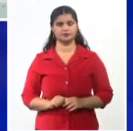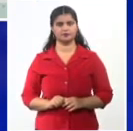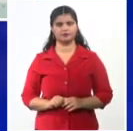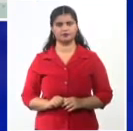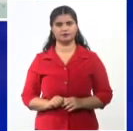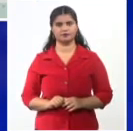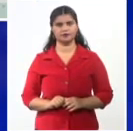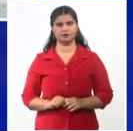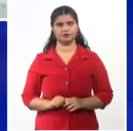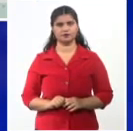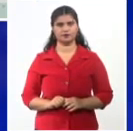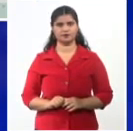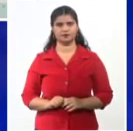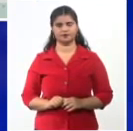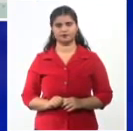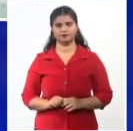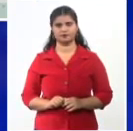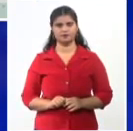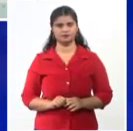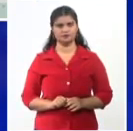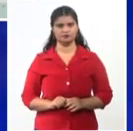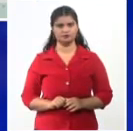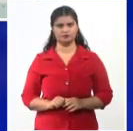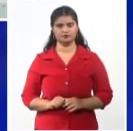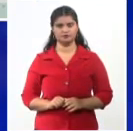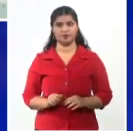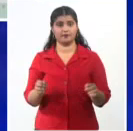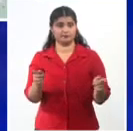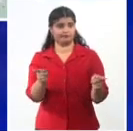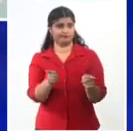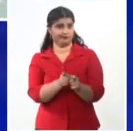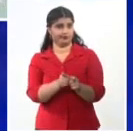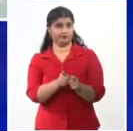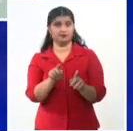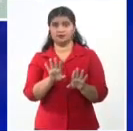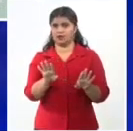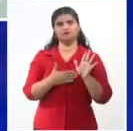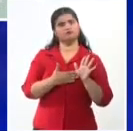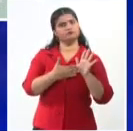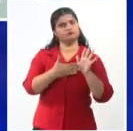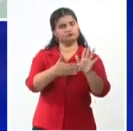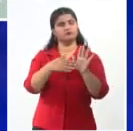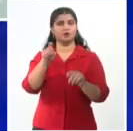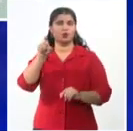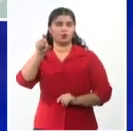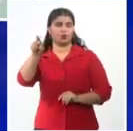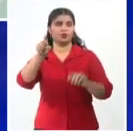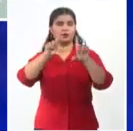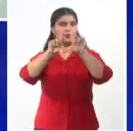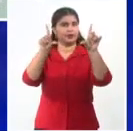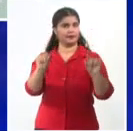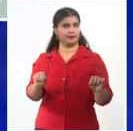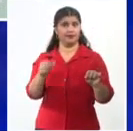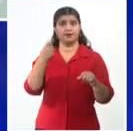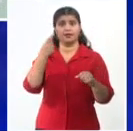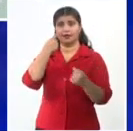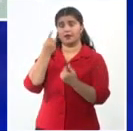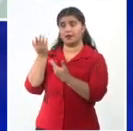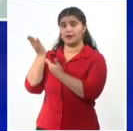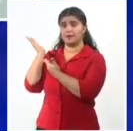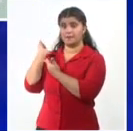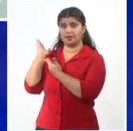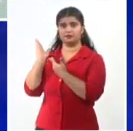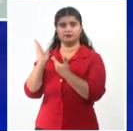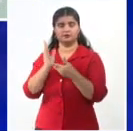En resumen, y vamos a poner el último gráfico que se puede apreciar ahí, Ahí tienen ustedes cómo fue